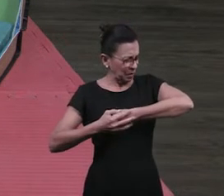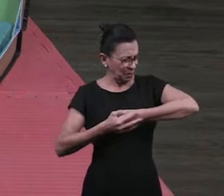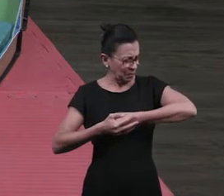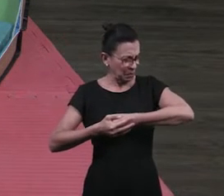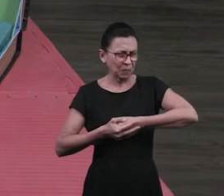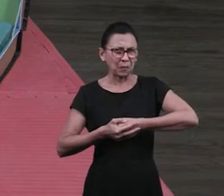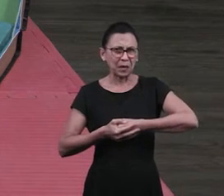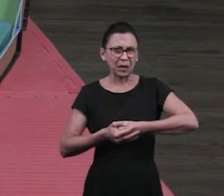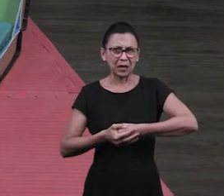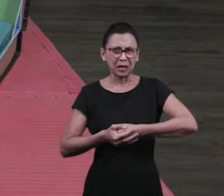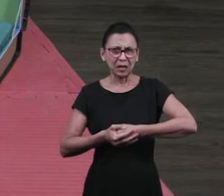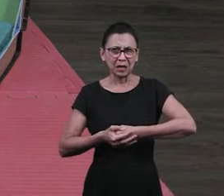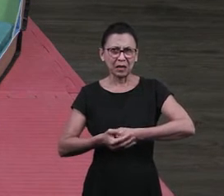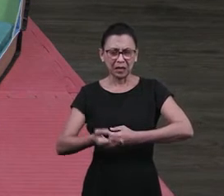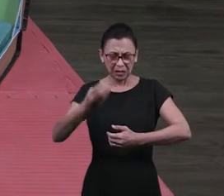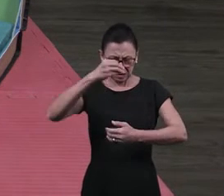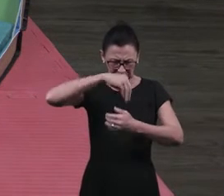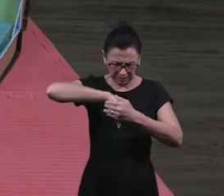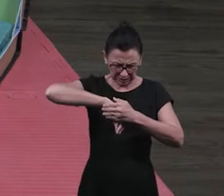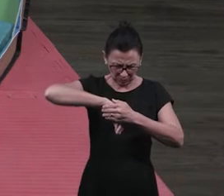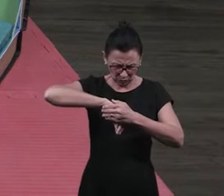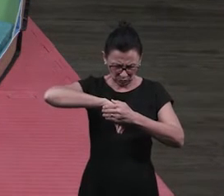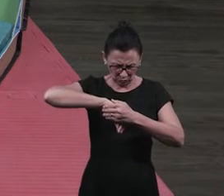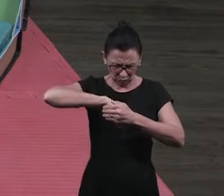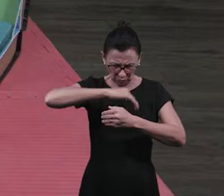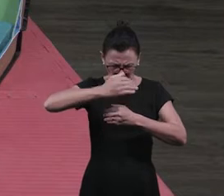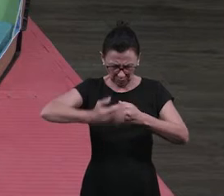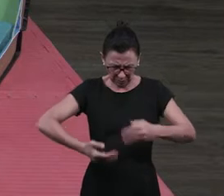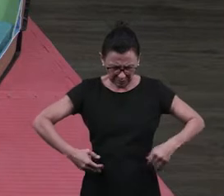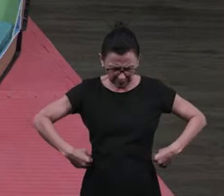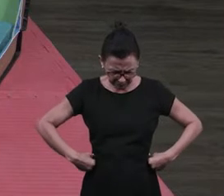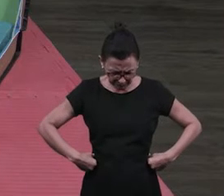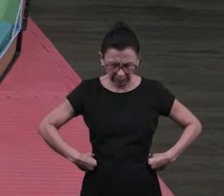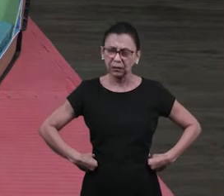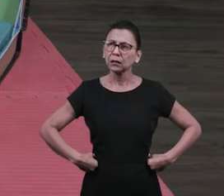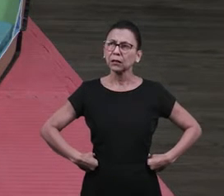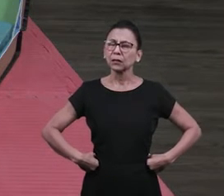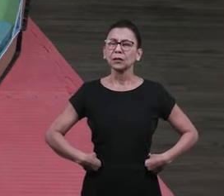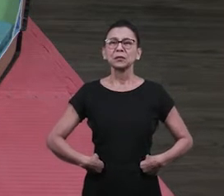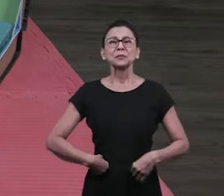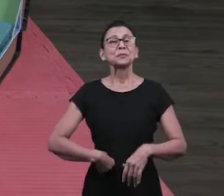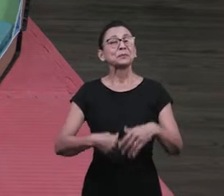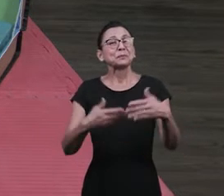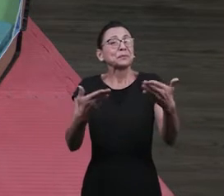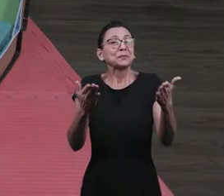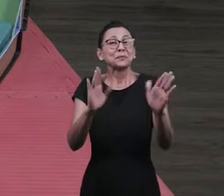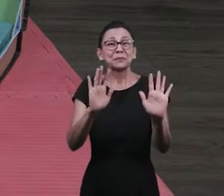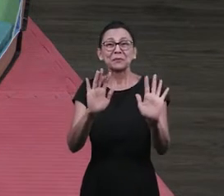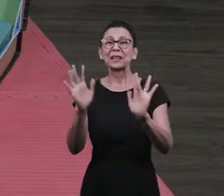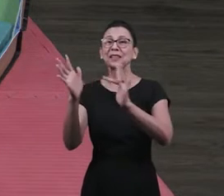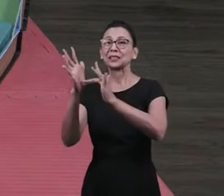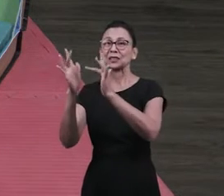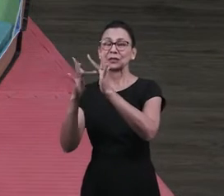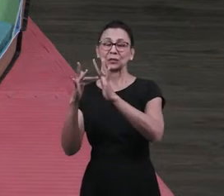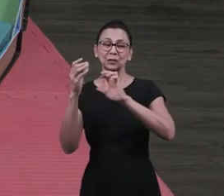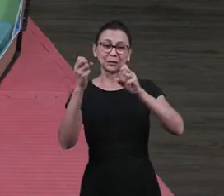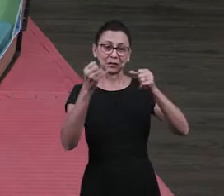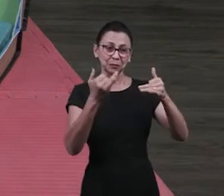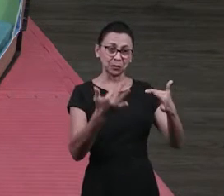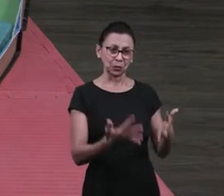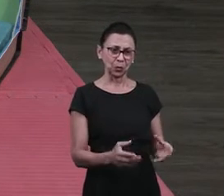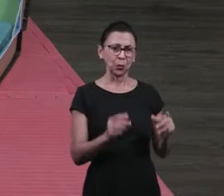volverse bebé y volver a la barriga de la mamá? Entonces Jesús le explicó a él sobre un nuevo